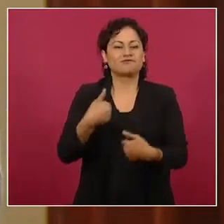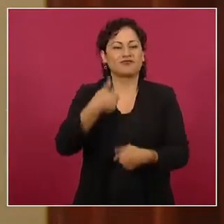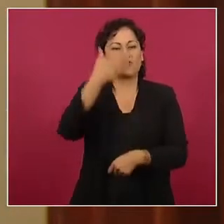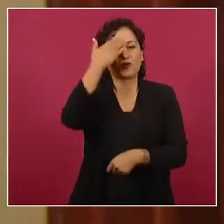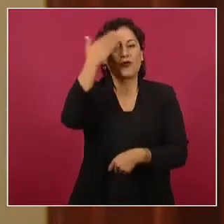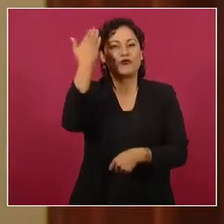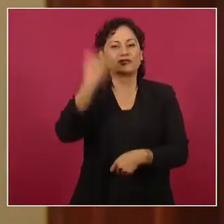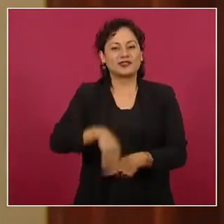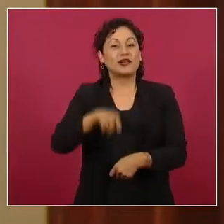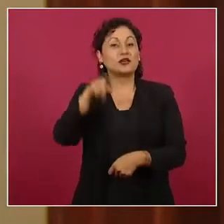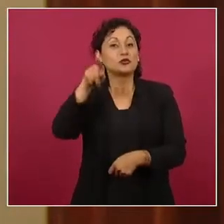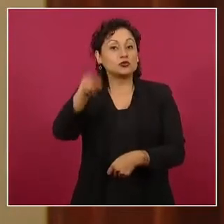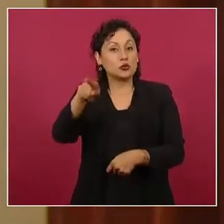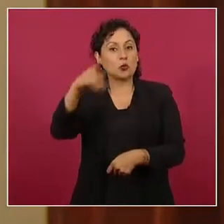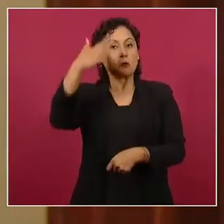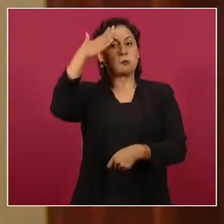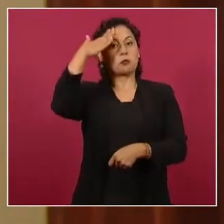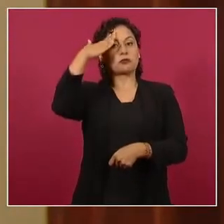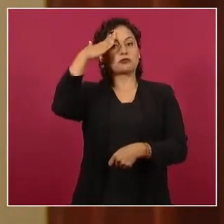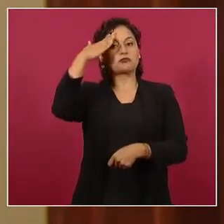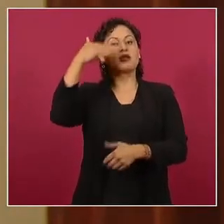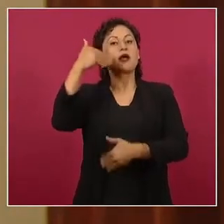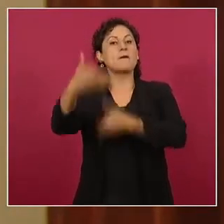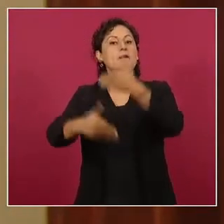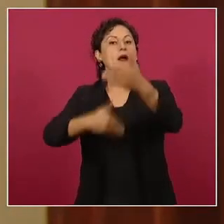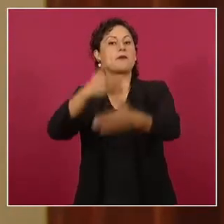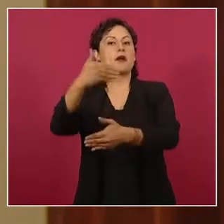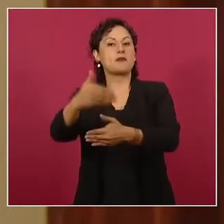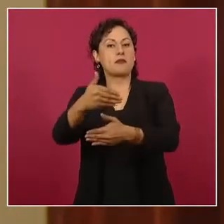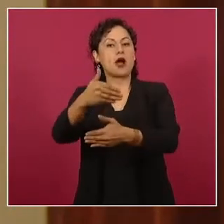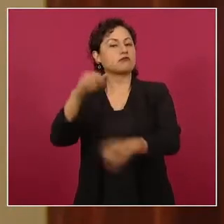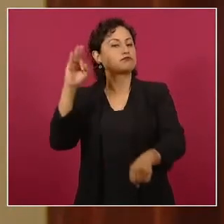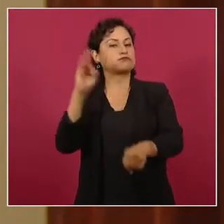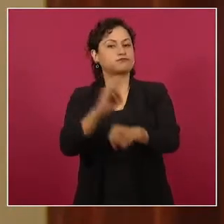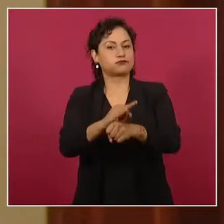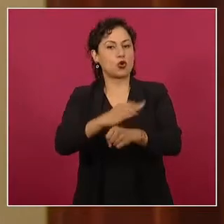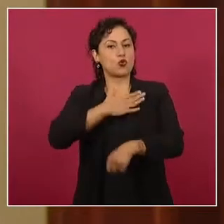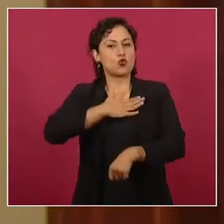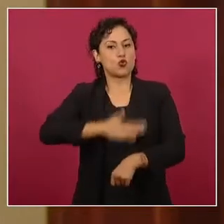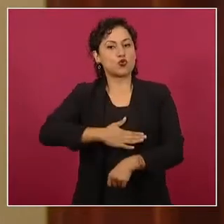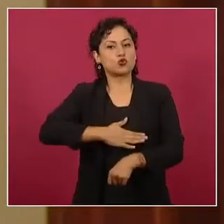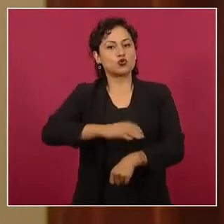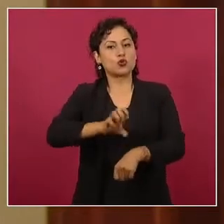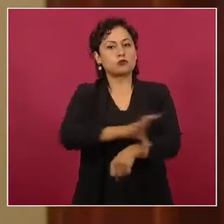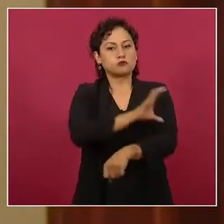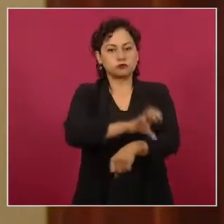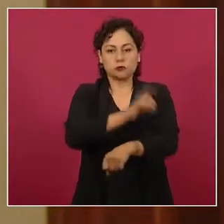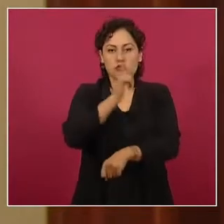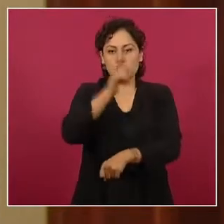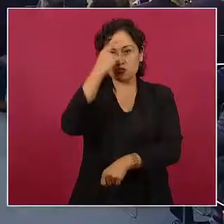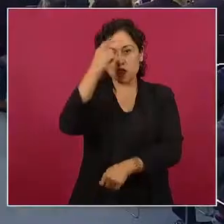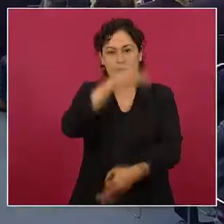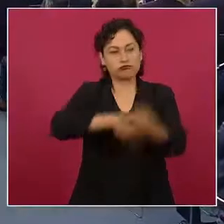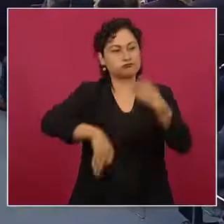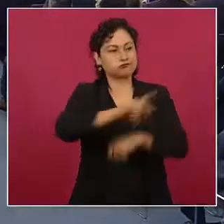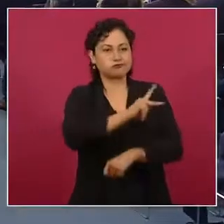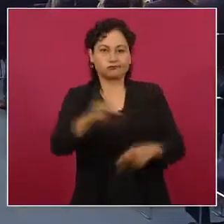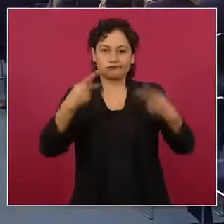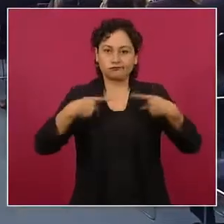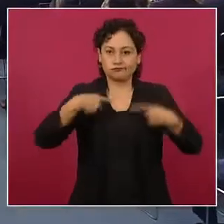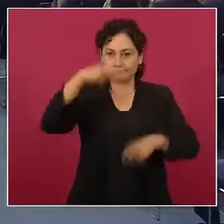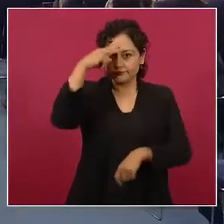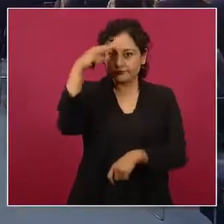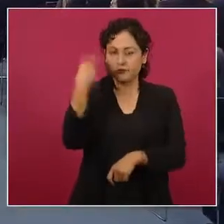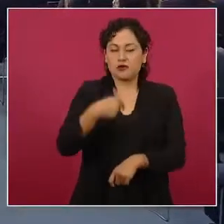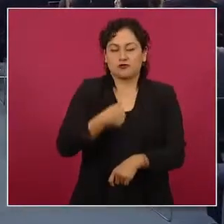hacerse justicia social en el acceso a la electricidad para todas y todos los mexicanos. Porque no debe de tener otro